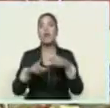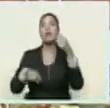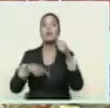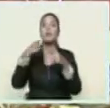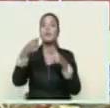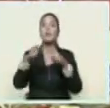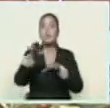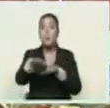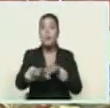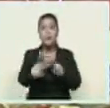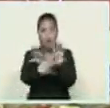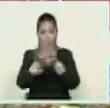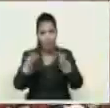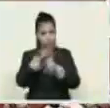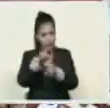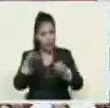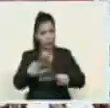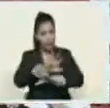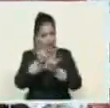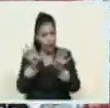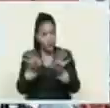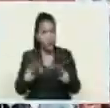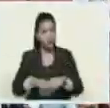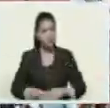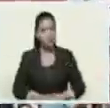próximo paso estamos claro